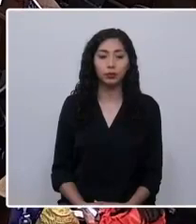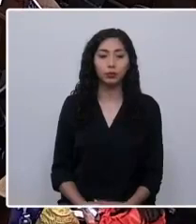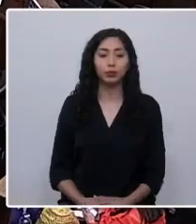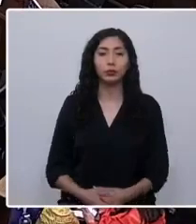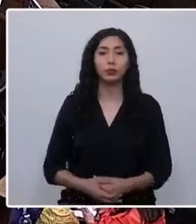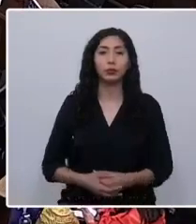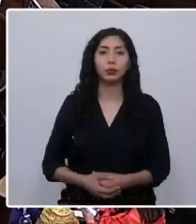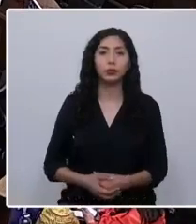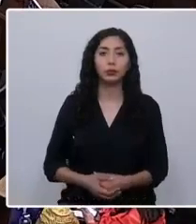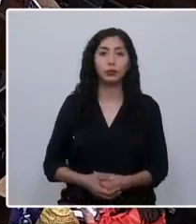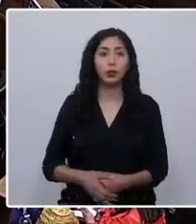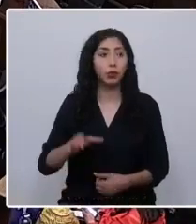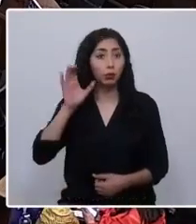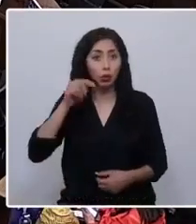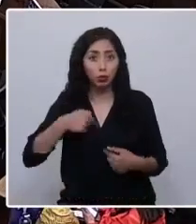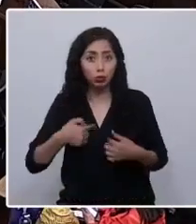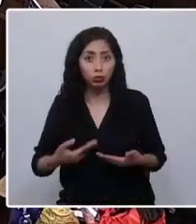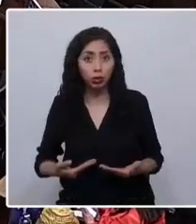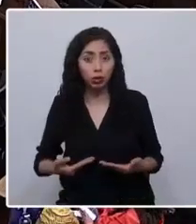¿Aló? ¿Se escucha?